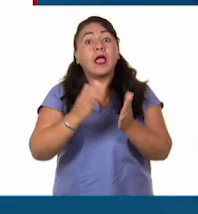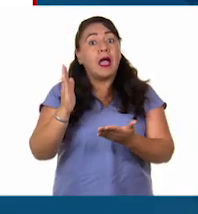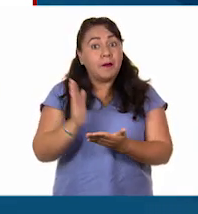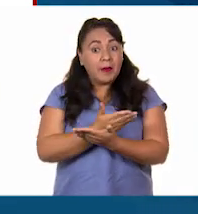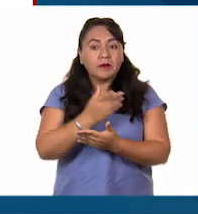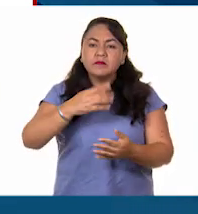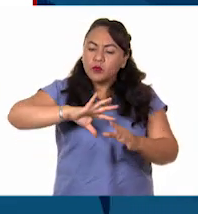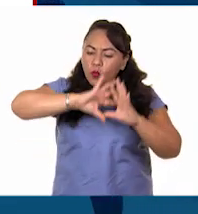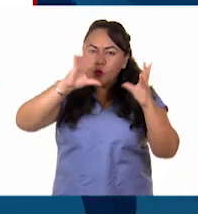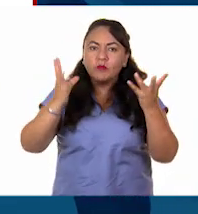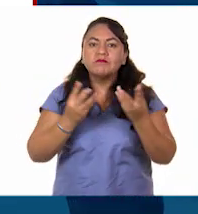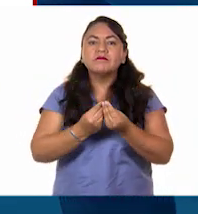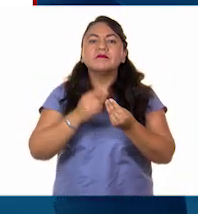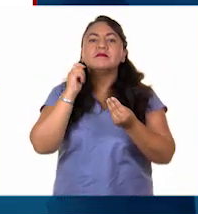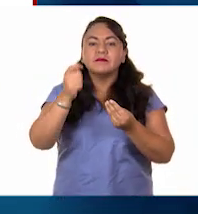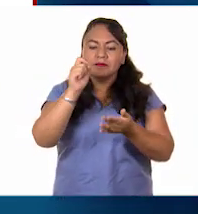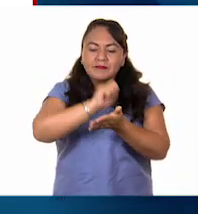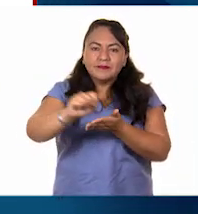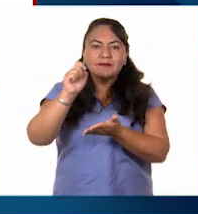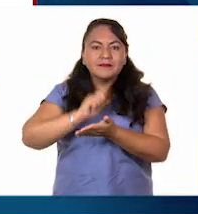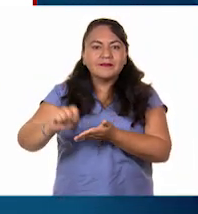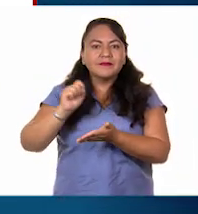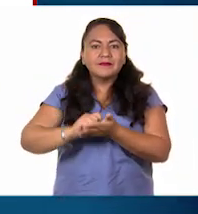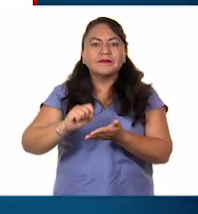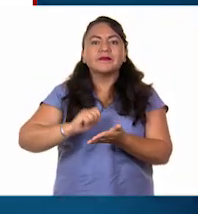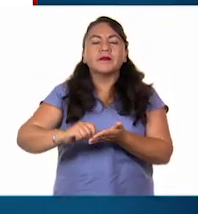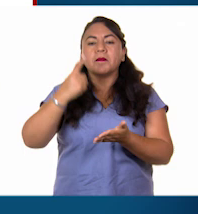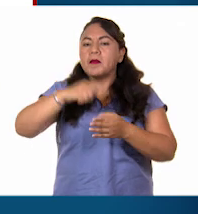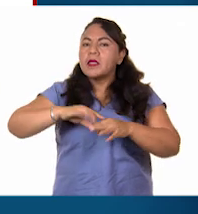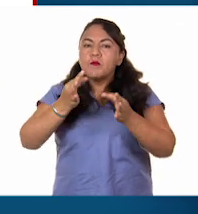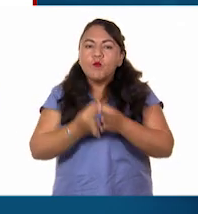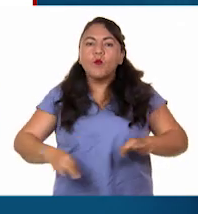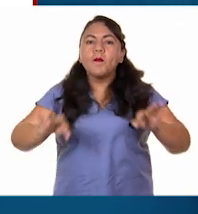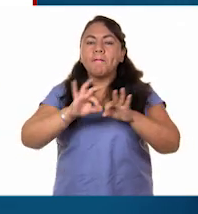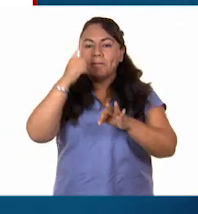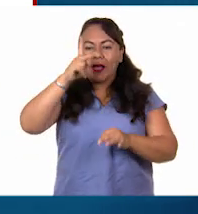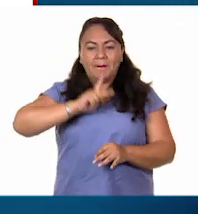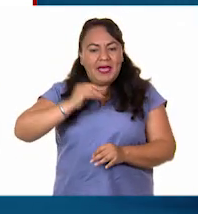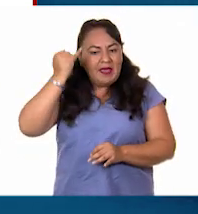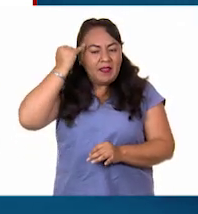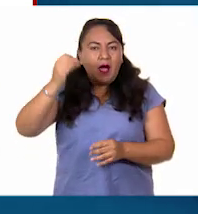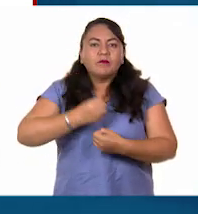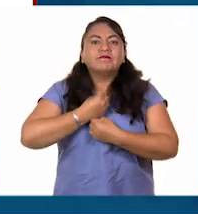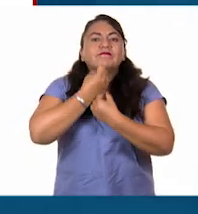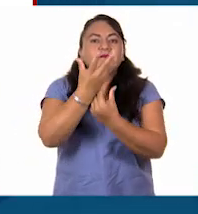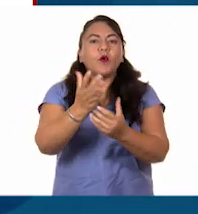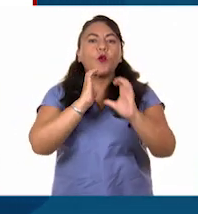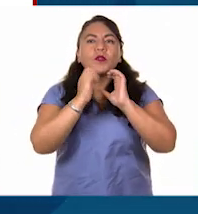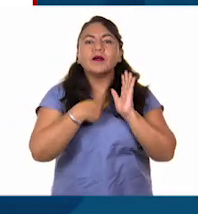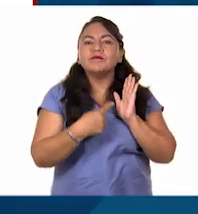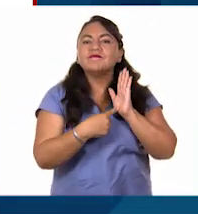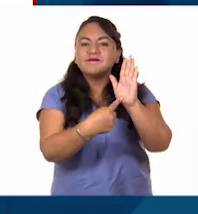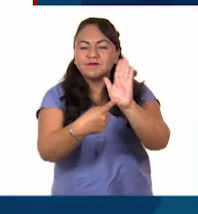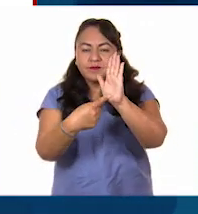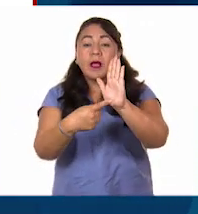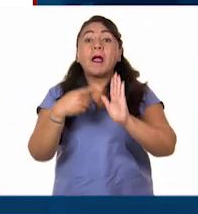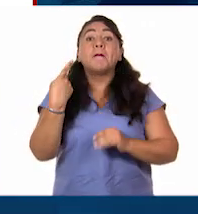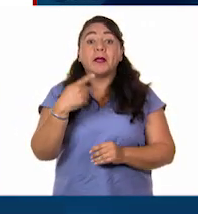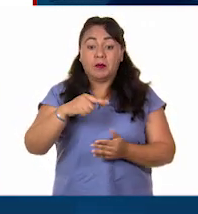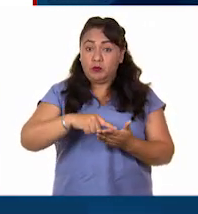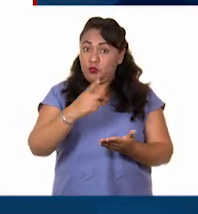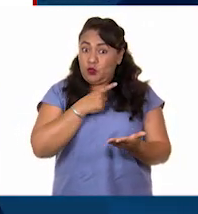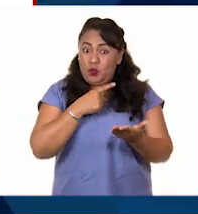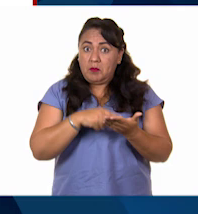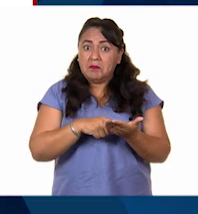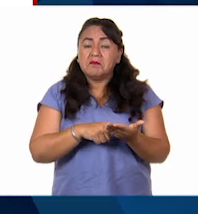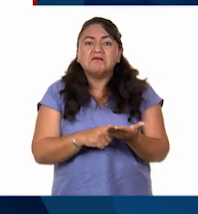todos se refieren a las marcas gráficas que son esenciales para comunicar nuestras ideas, pero que por sí mismas no tendrían